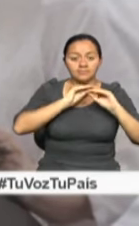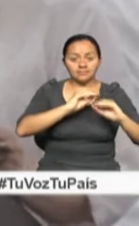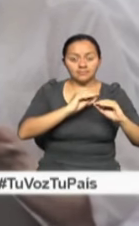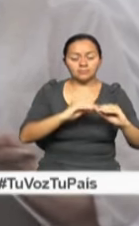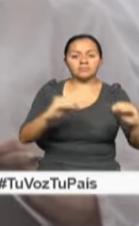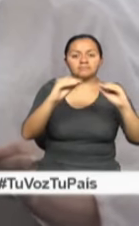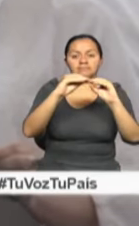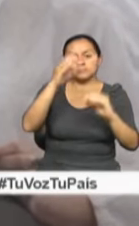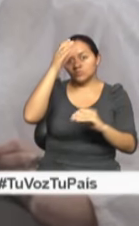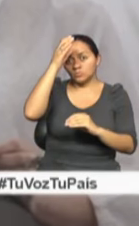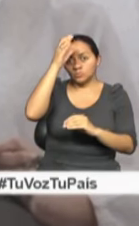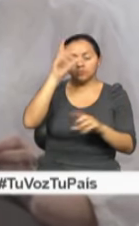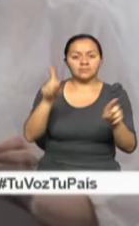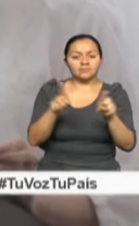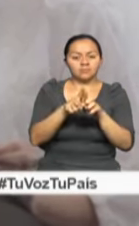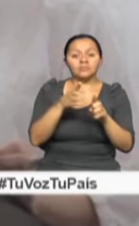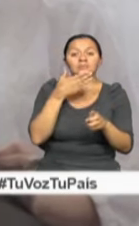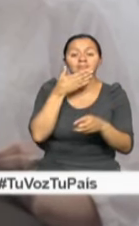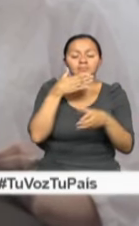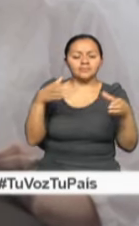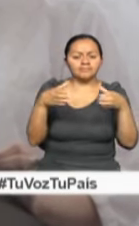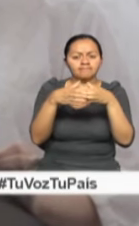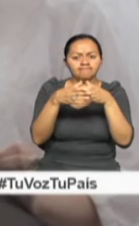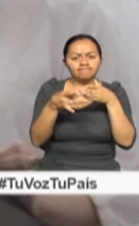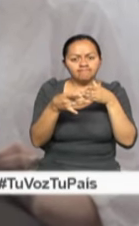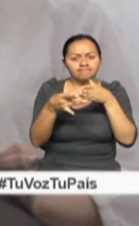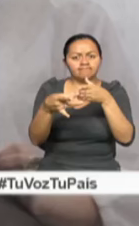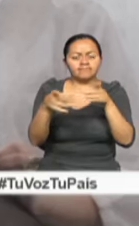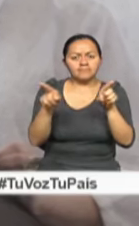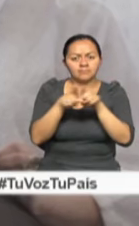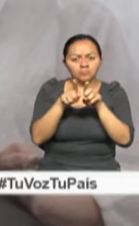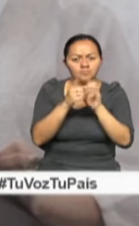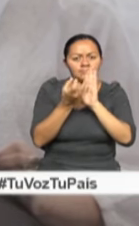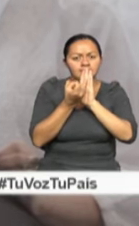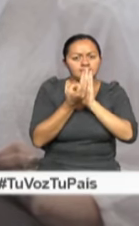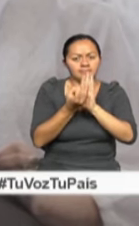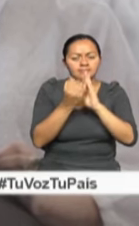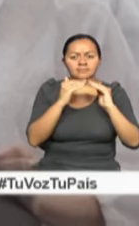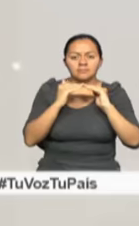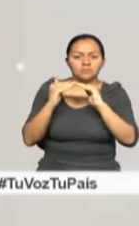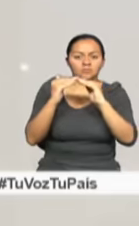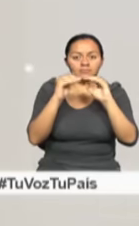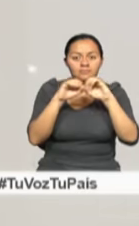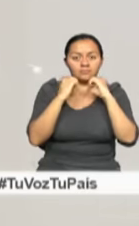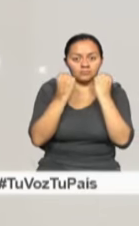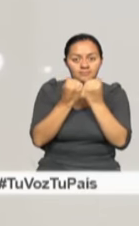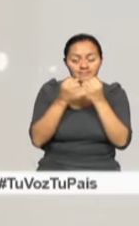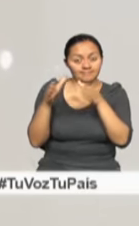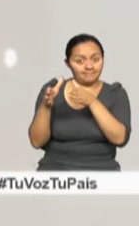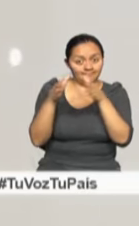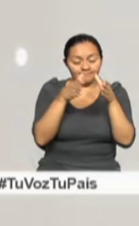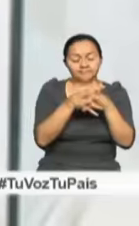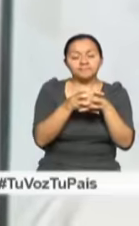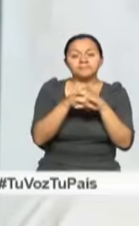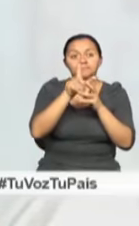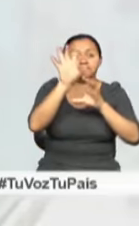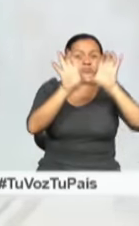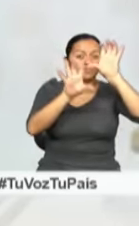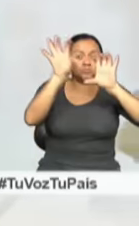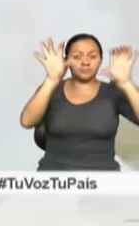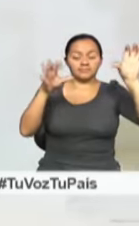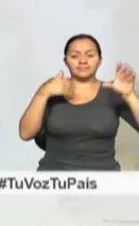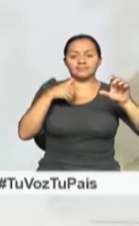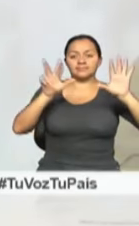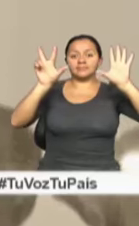cultura, siempre guiado por el principio de la igualdad y la justicia social. El arqueomuseo, que cuenta con 8